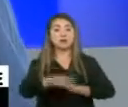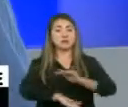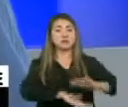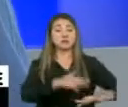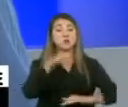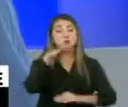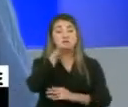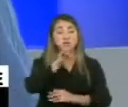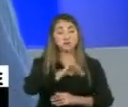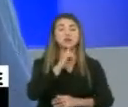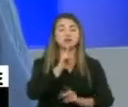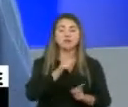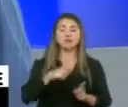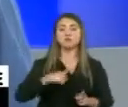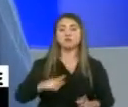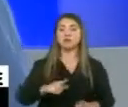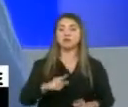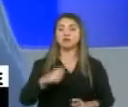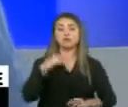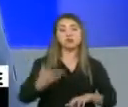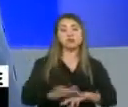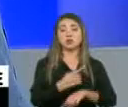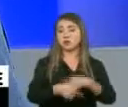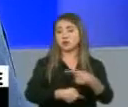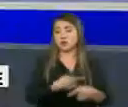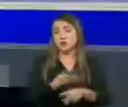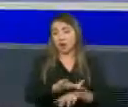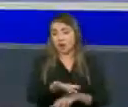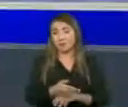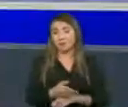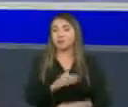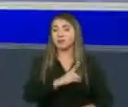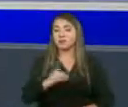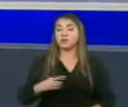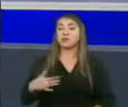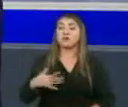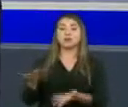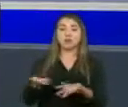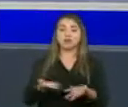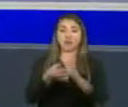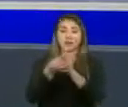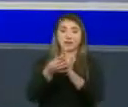que tiene que haber responsables, tiene que haber consecuencias. Las acciones tienen consecuencias. Diputado, le quiero agradecer por esta